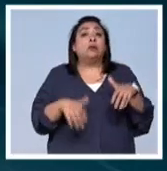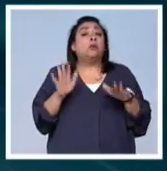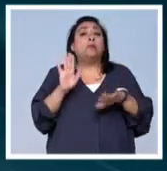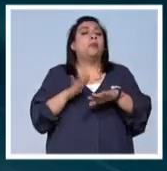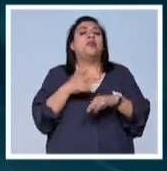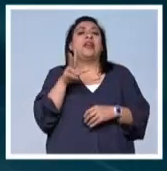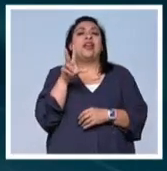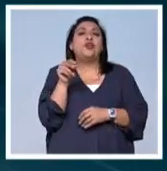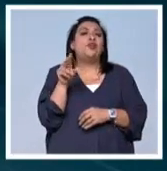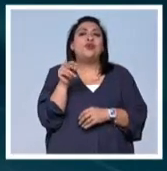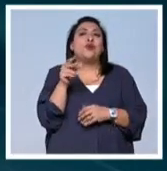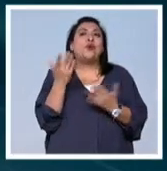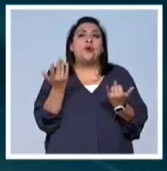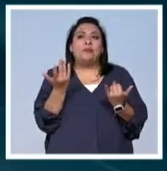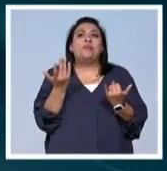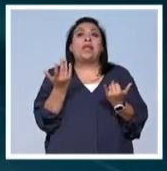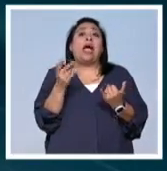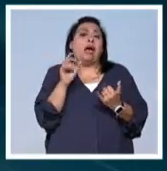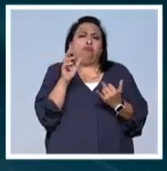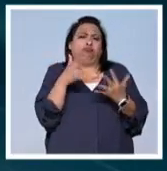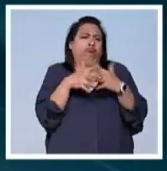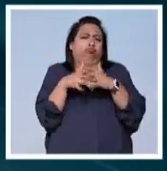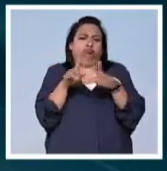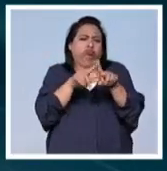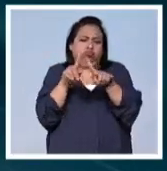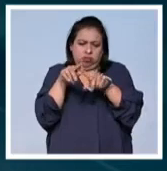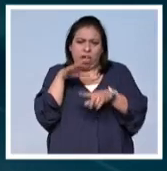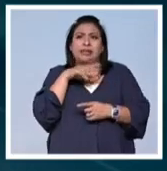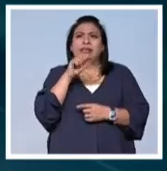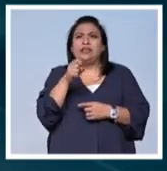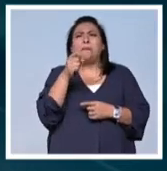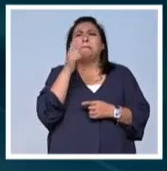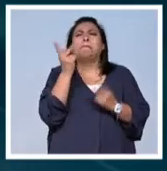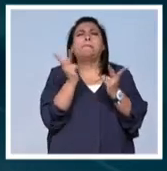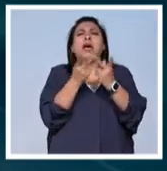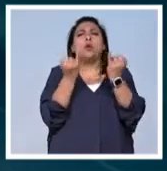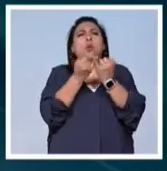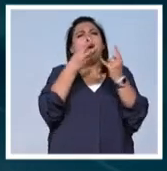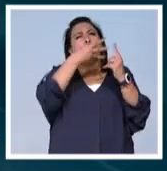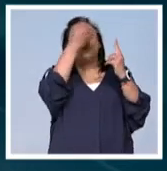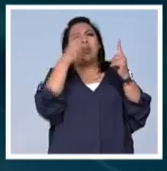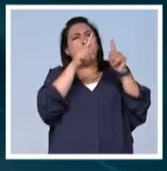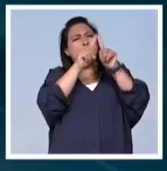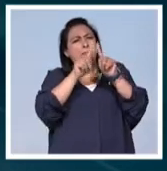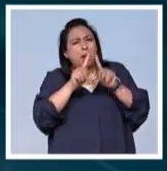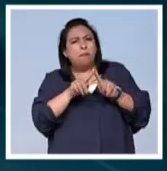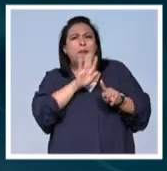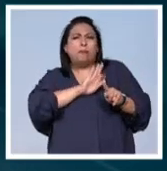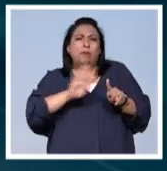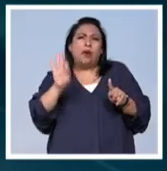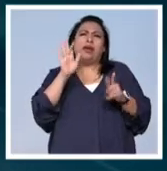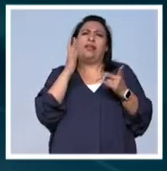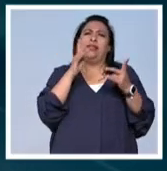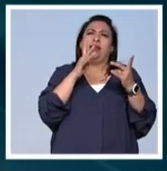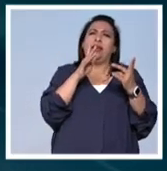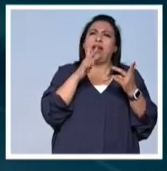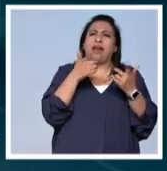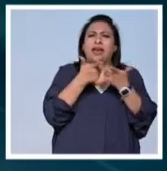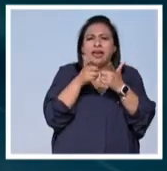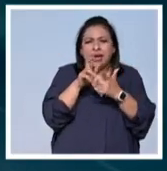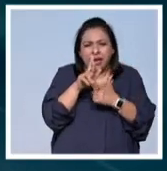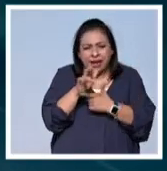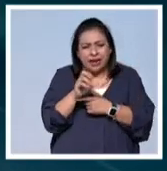es este también es heterogéneos Entonces es un arcoíris de posibilidades de de